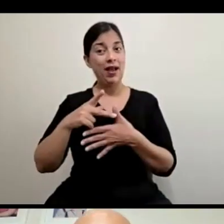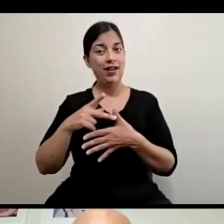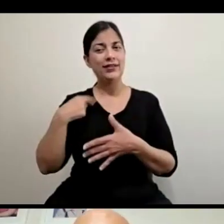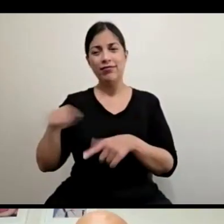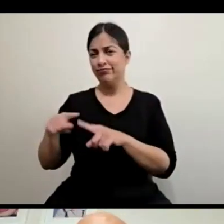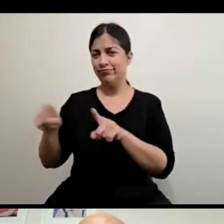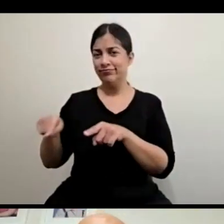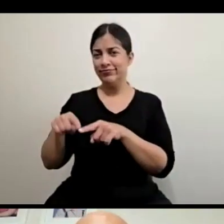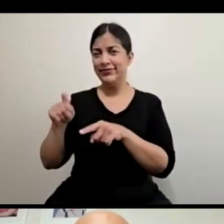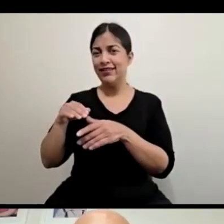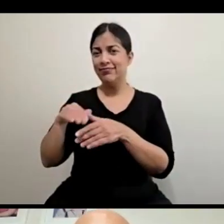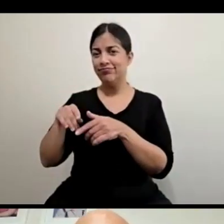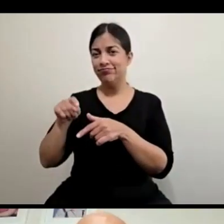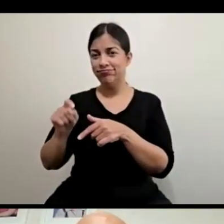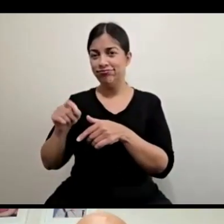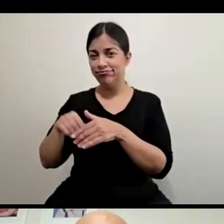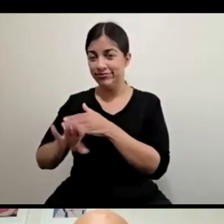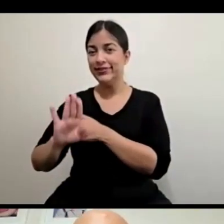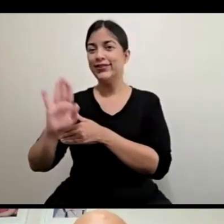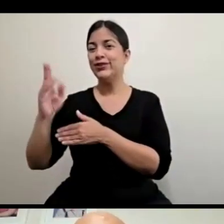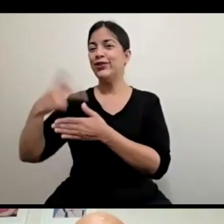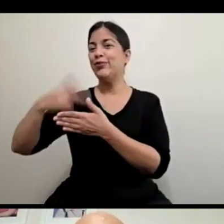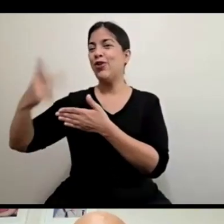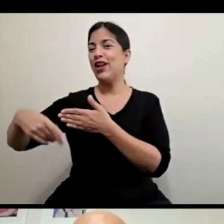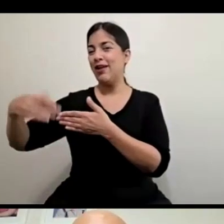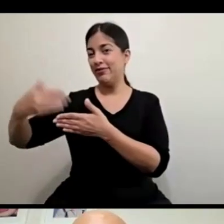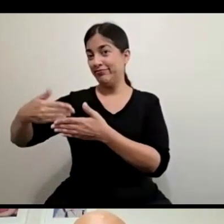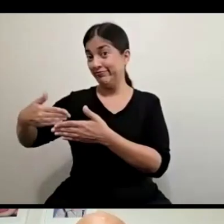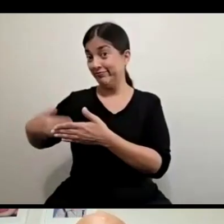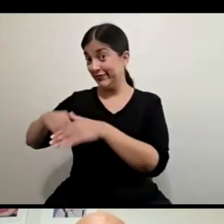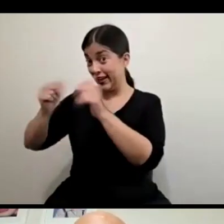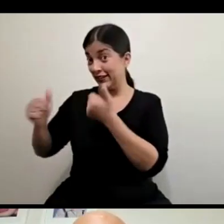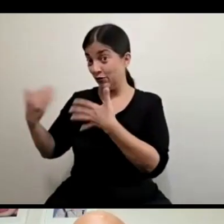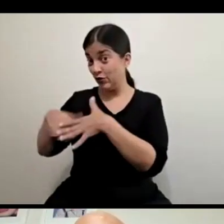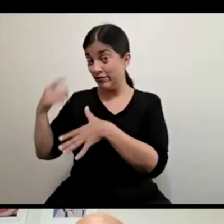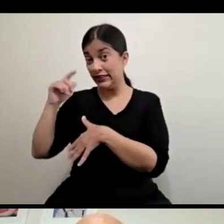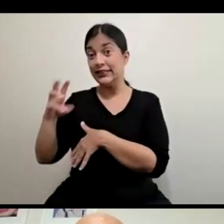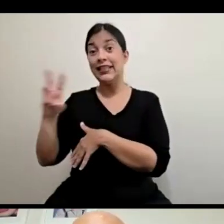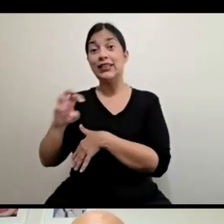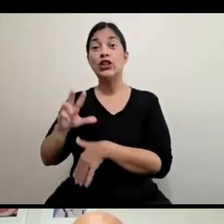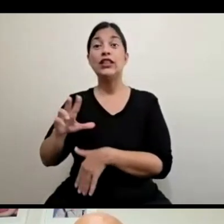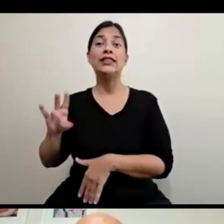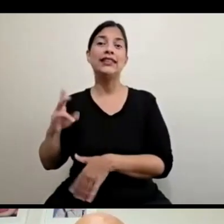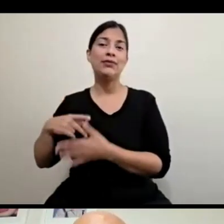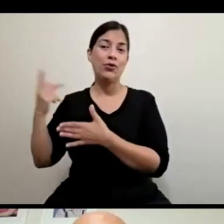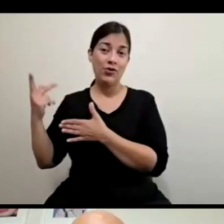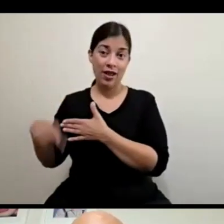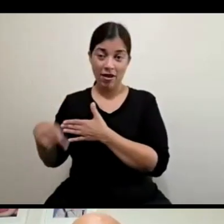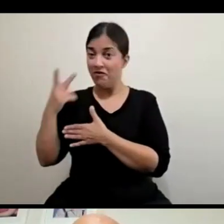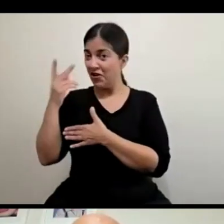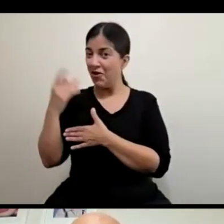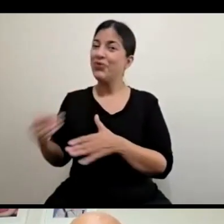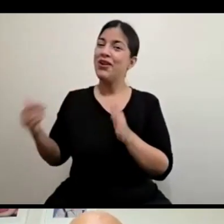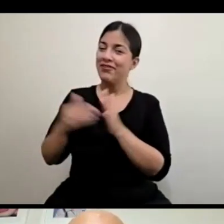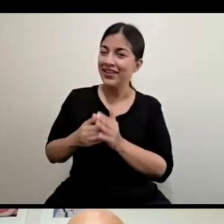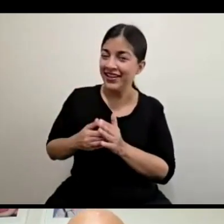donde usted tiene acceso a todos esos episodios de Artefusión para que esos 637, para que usted los pueda volver a ver,